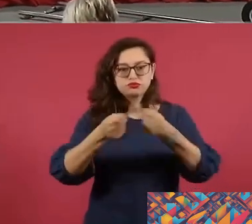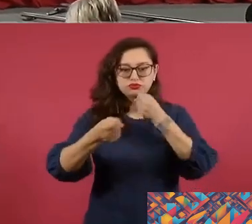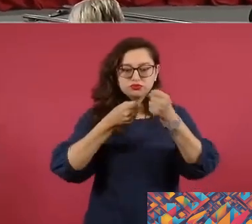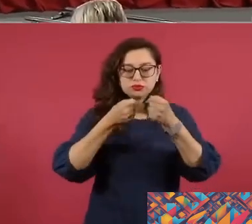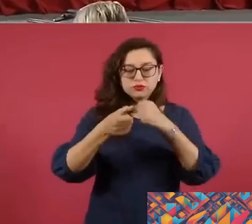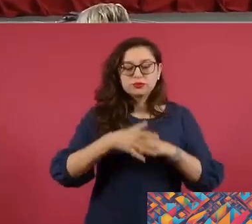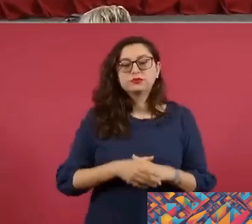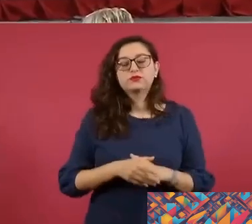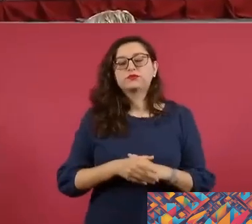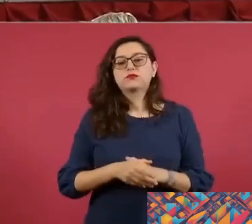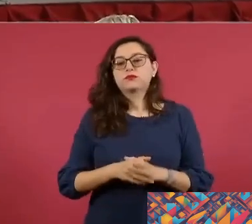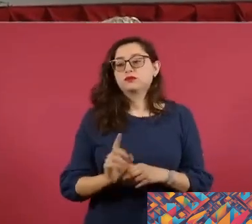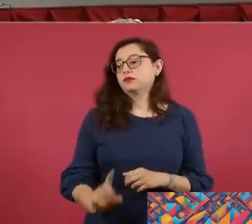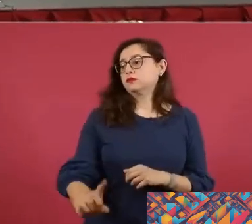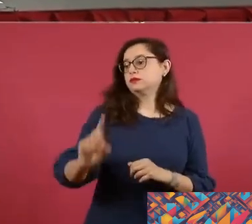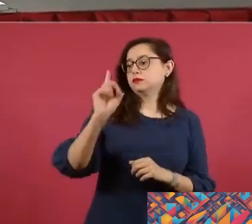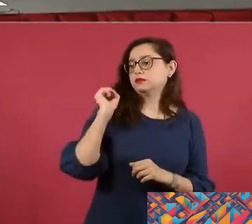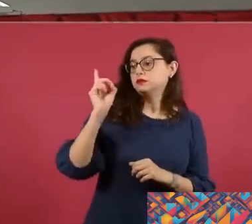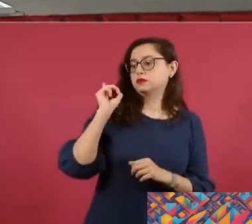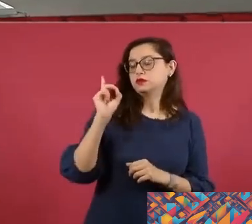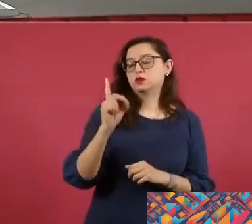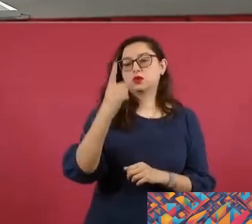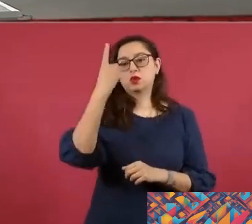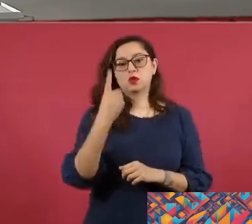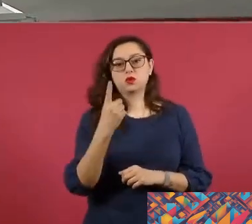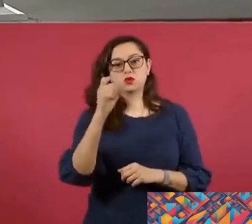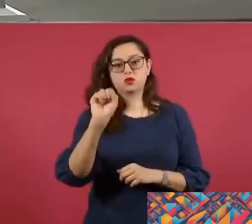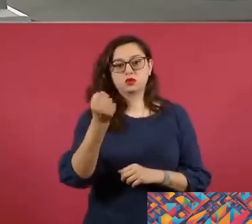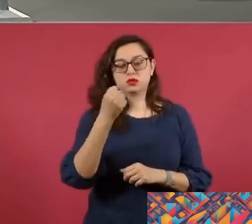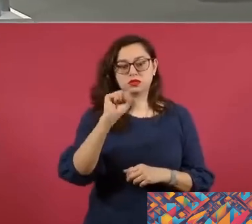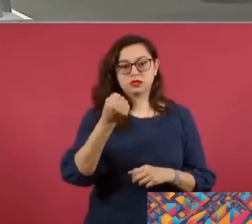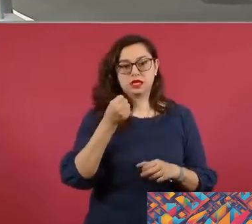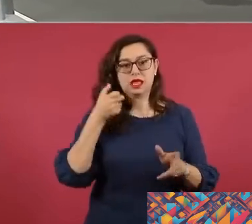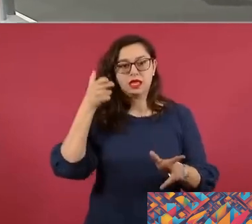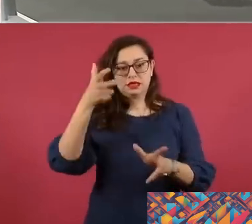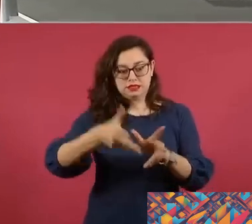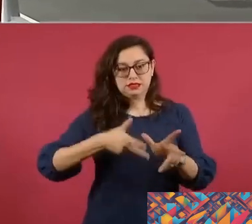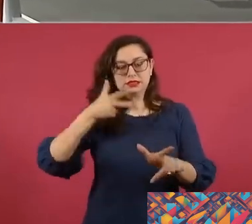todos los mexicanos apoyar un sistema que priorice la integridad y la justicia.